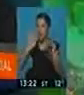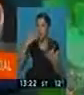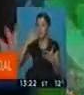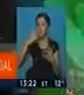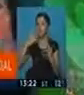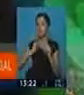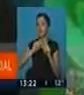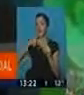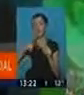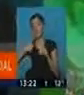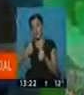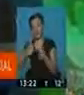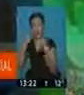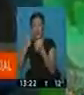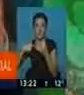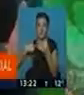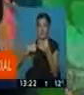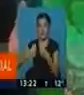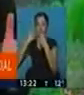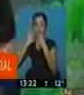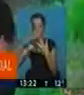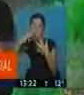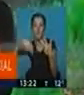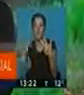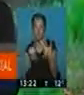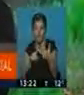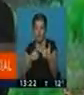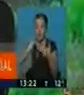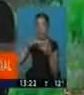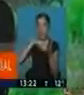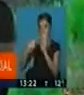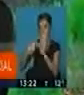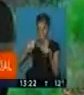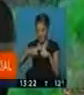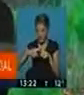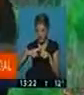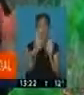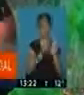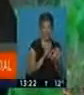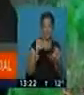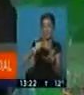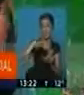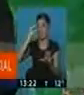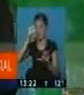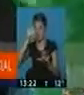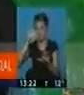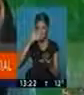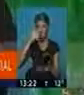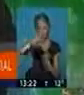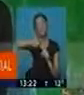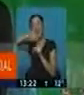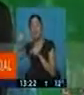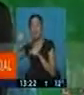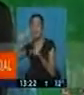altos, tenés sindicatos más fuertes, seguramente tendrás más conflicto político. Esto es Argentina y Brasil. Lo otro es otro modelo de desarrollo